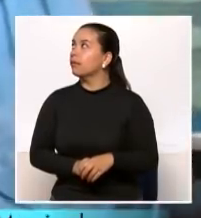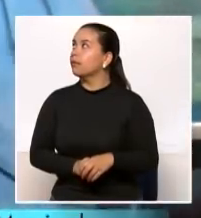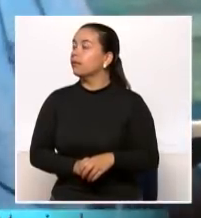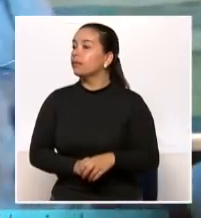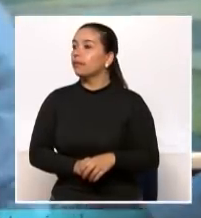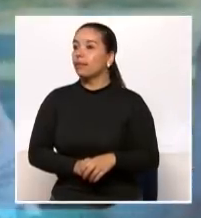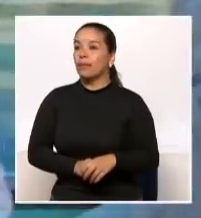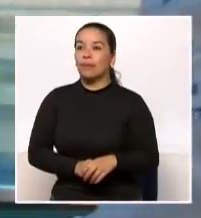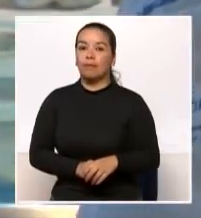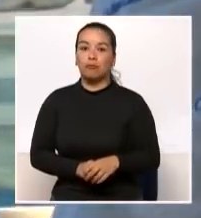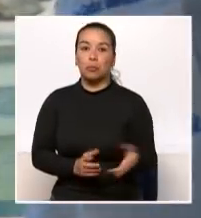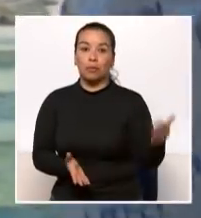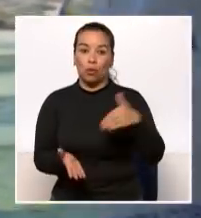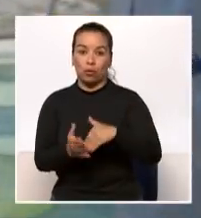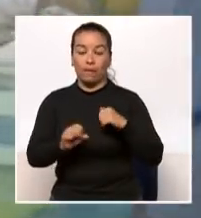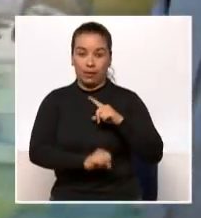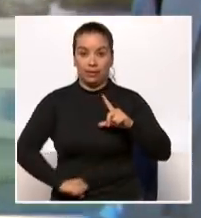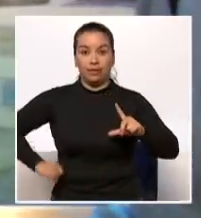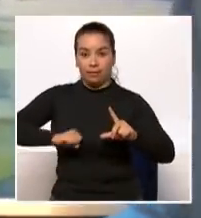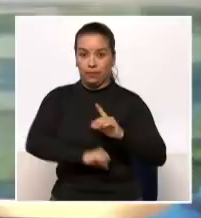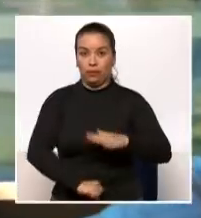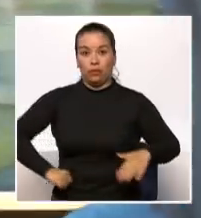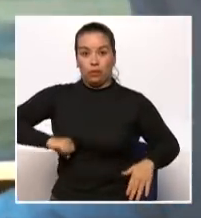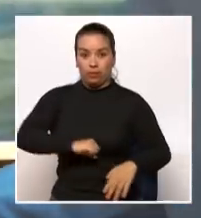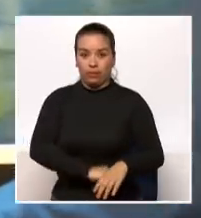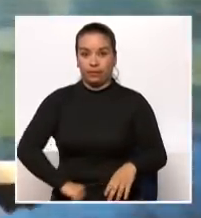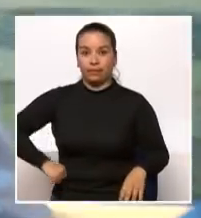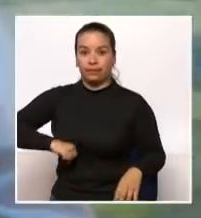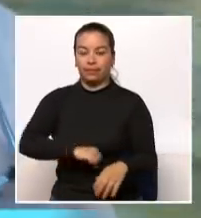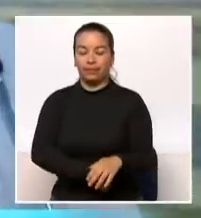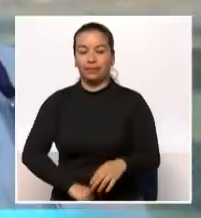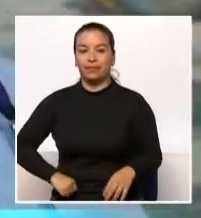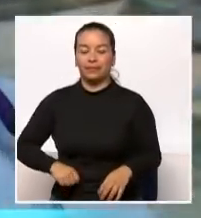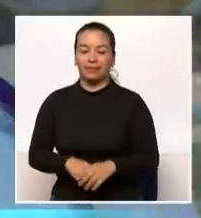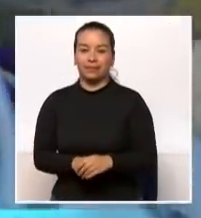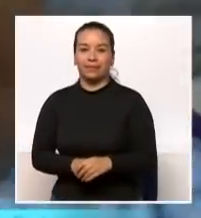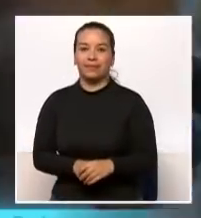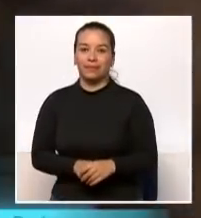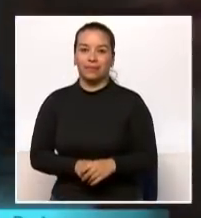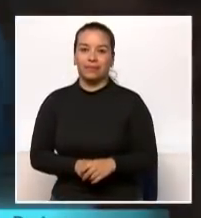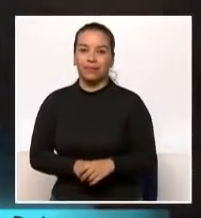abdomen. Yo le digo, tú estás ahí, si algo te lo entrego.